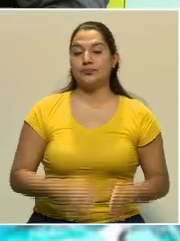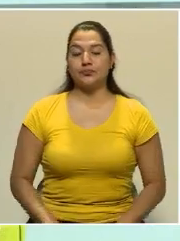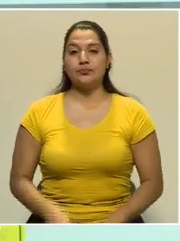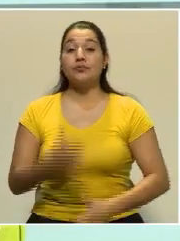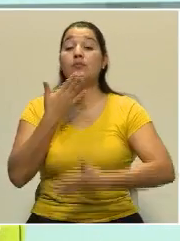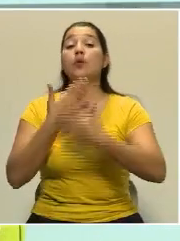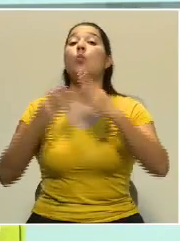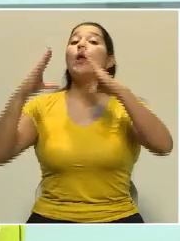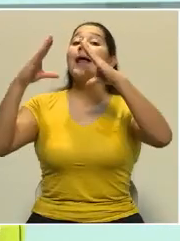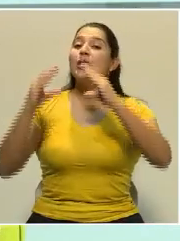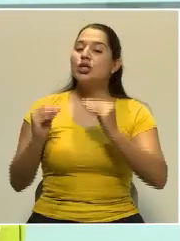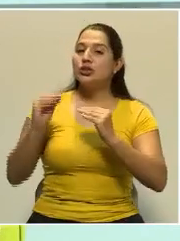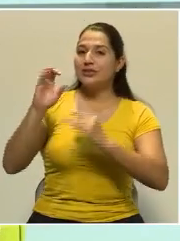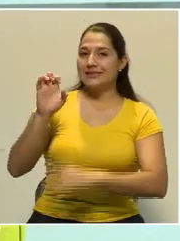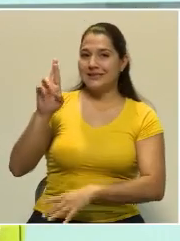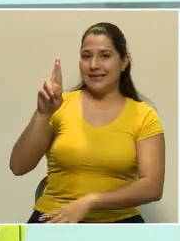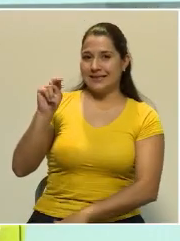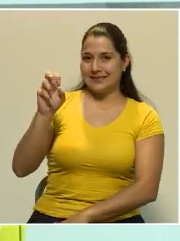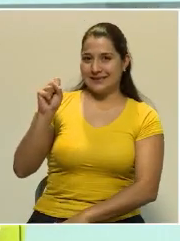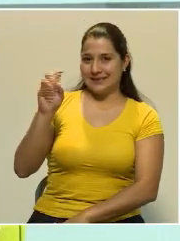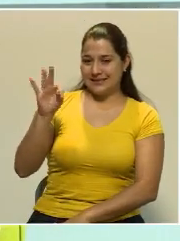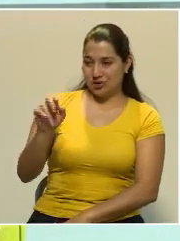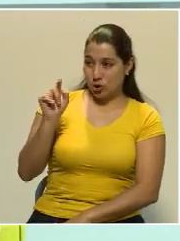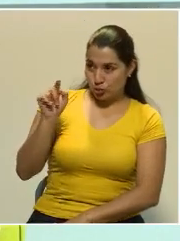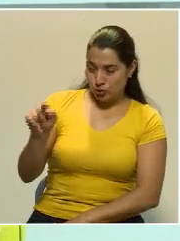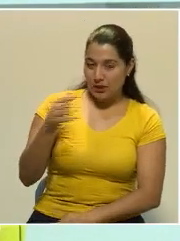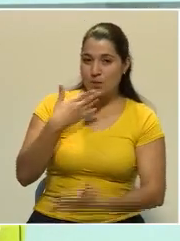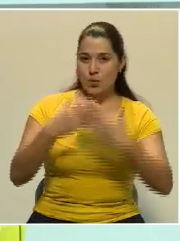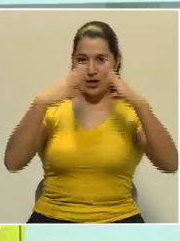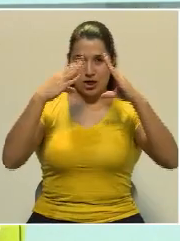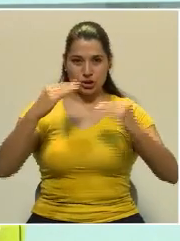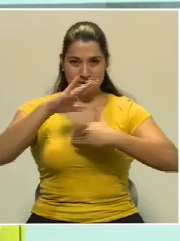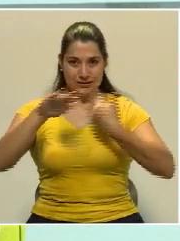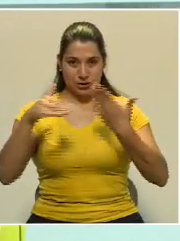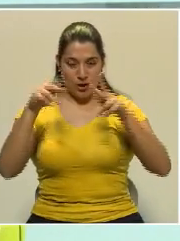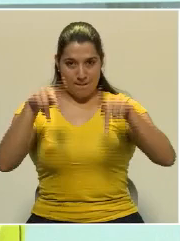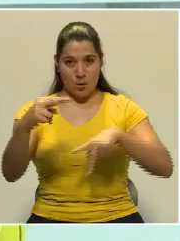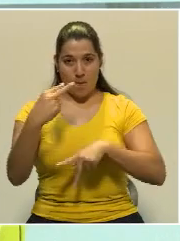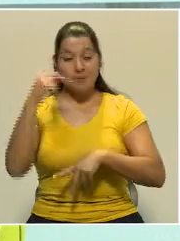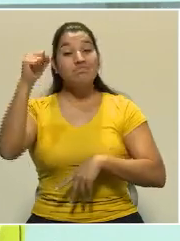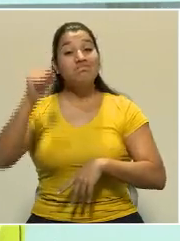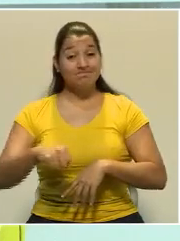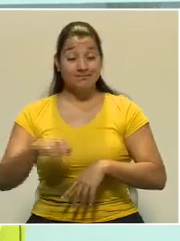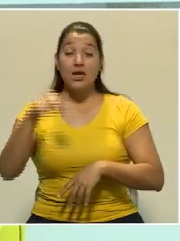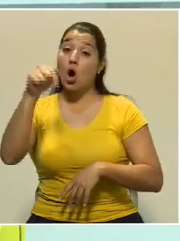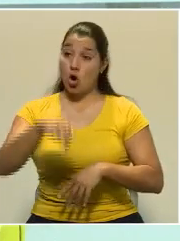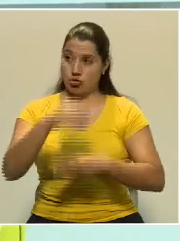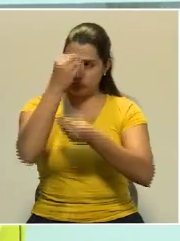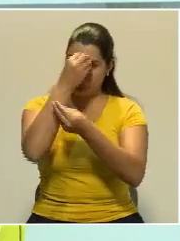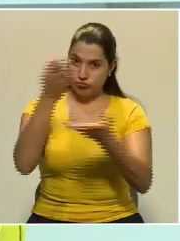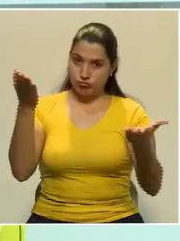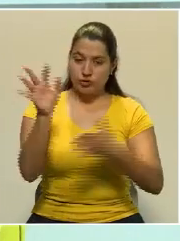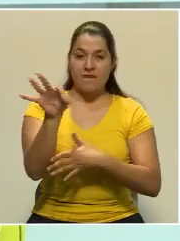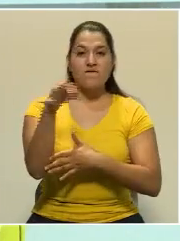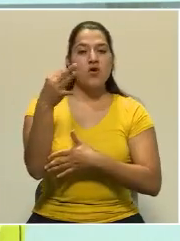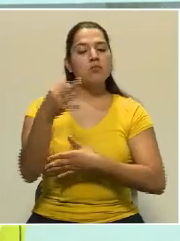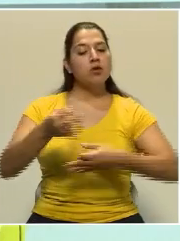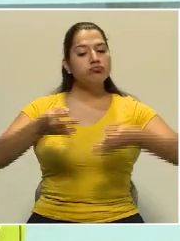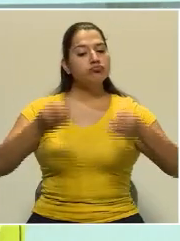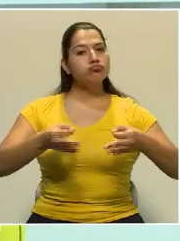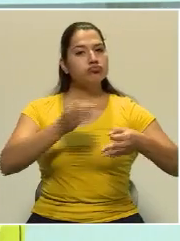Buenas noches, don Ernesto, usted y a los televidentes. Así es, como usted lo acaba de mencionar, hoy se da el anuncio oficial por parte del